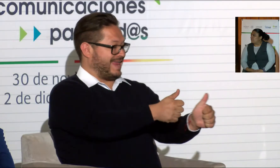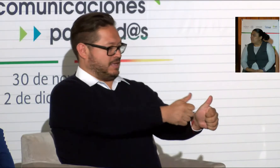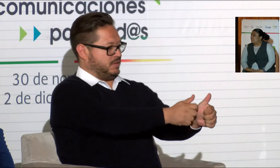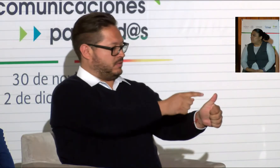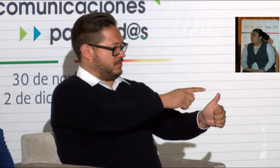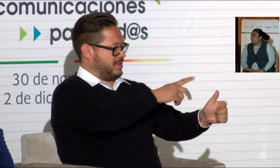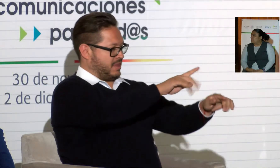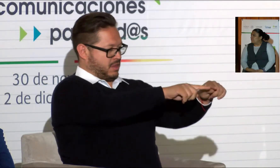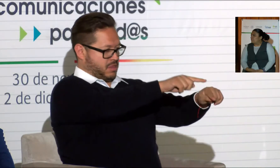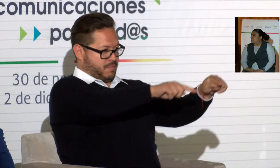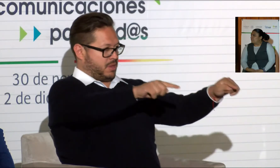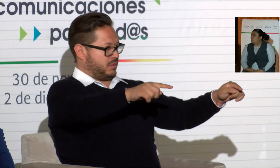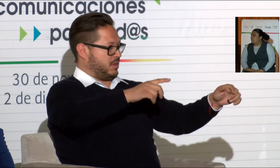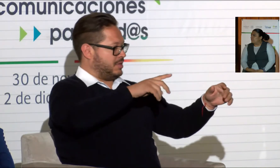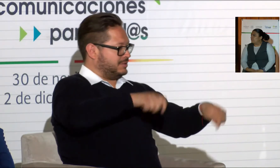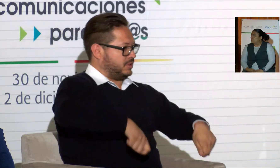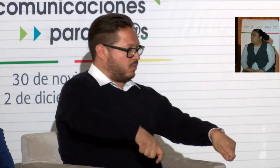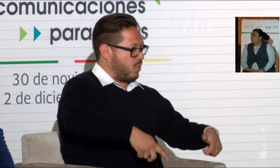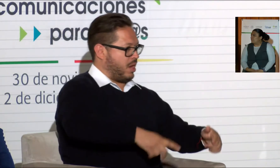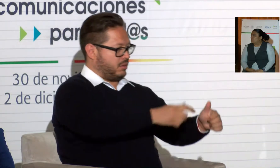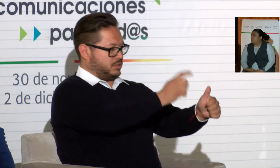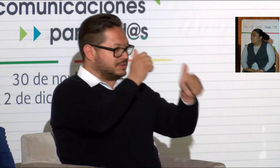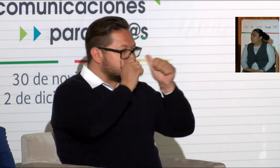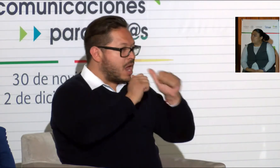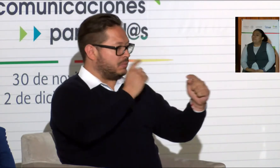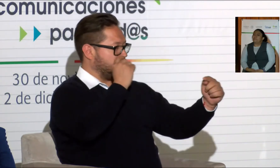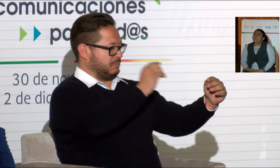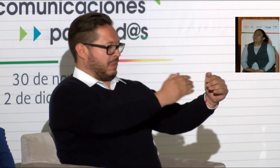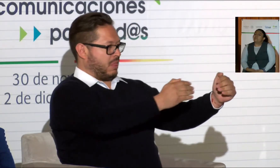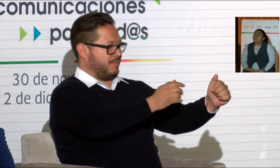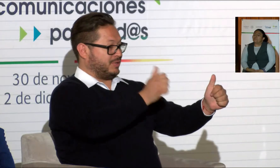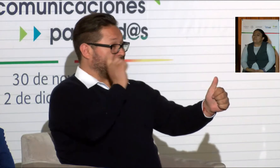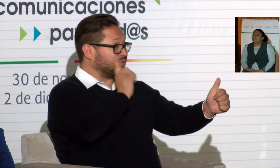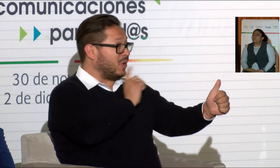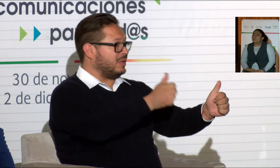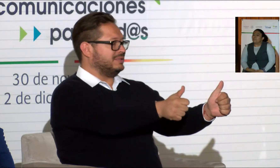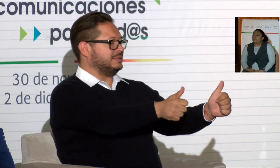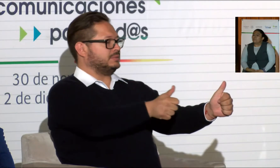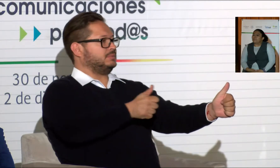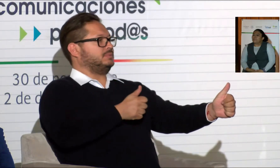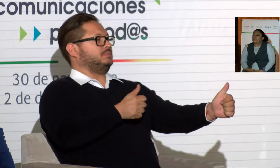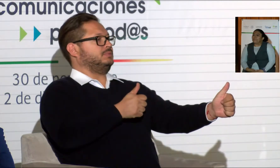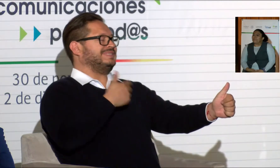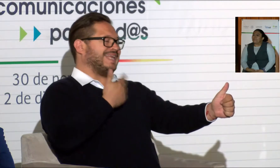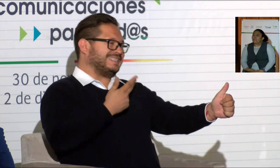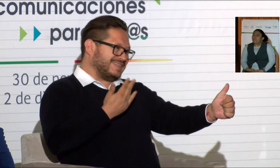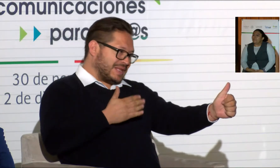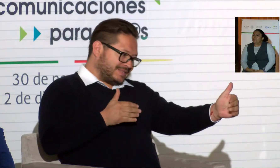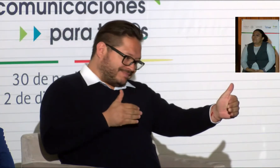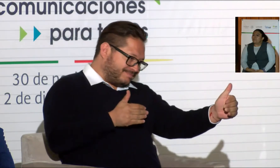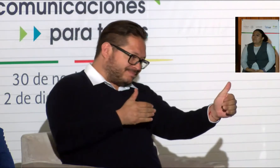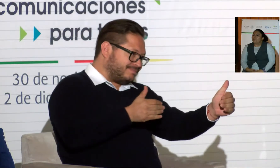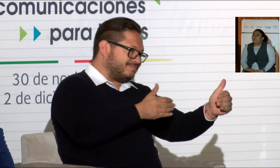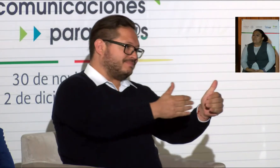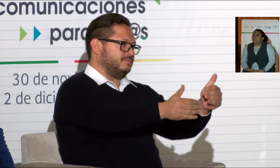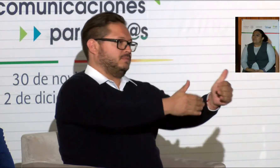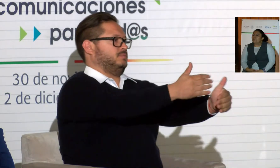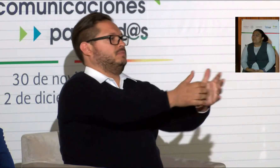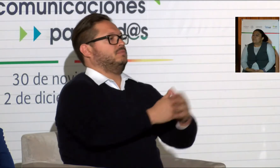nosotros. Entonces, ponen, por ejemplo, en conferencias a los intérpretes, ¿no? Como ahorita podemos ver,